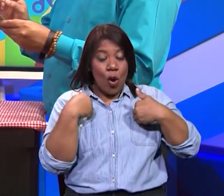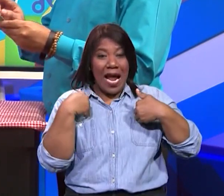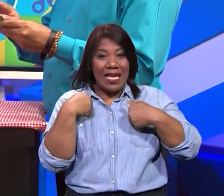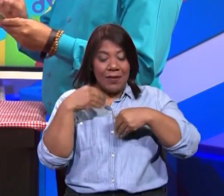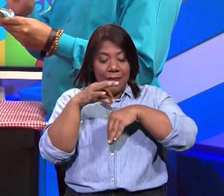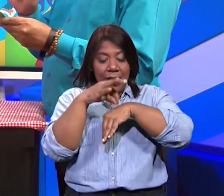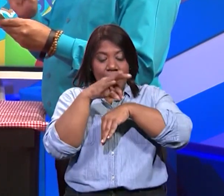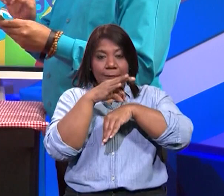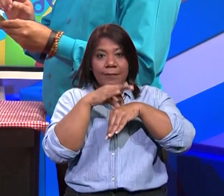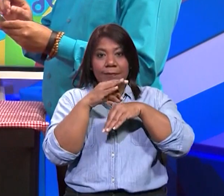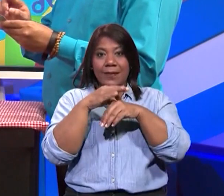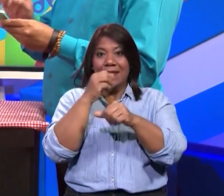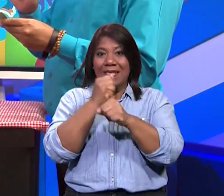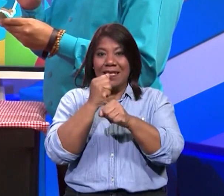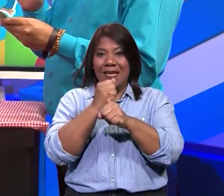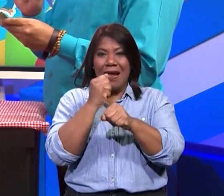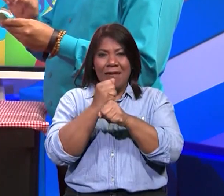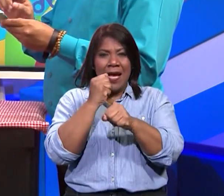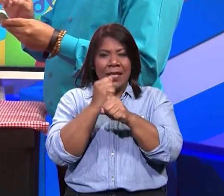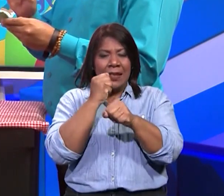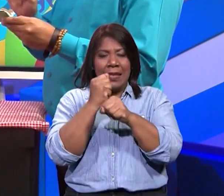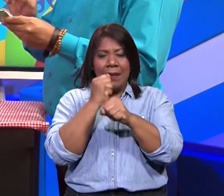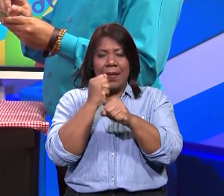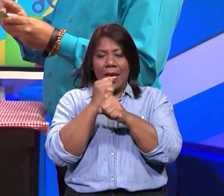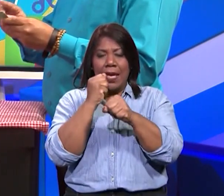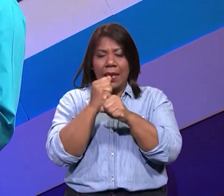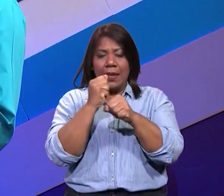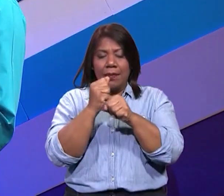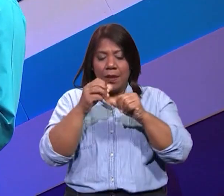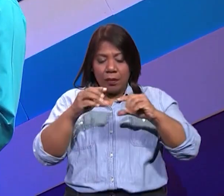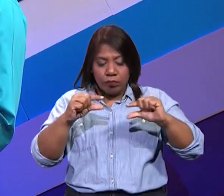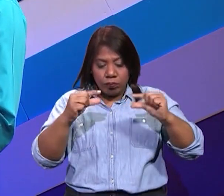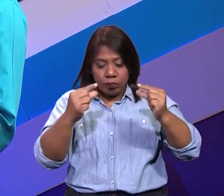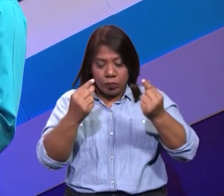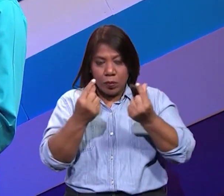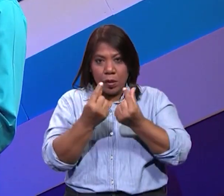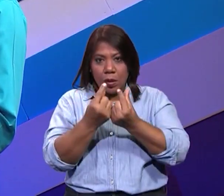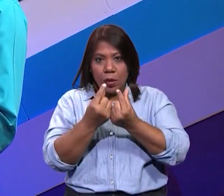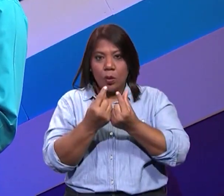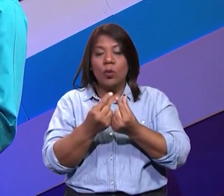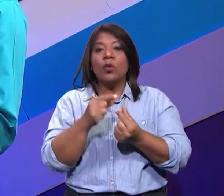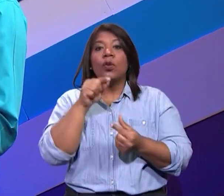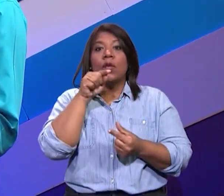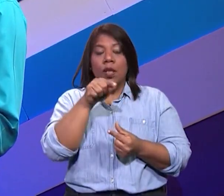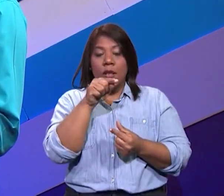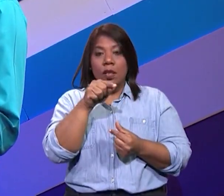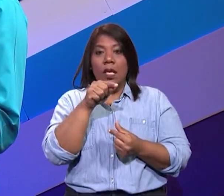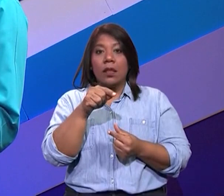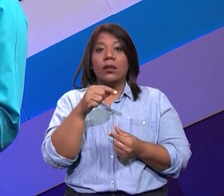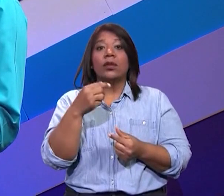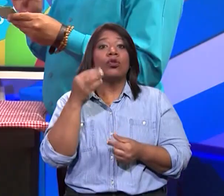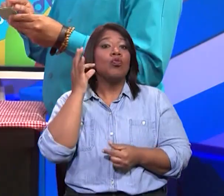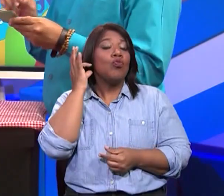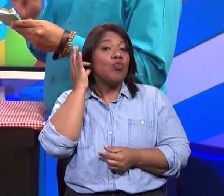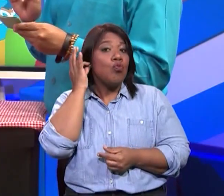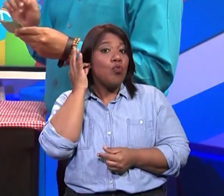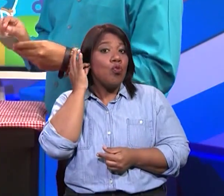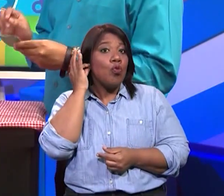el trabajo de la colmena y se ocupan de una defensa de la colonia. Son hembras